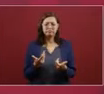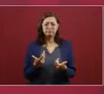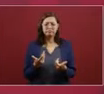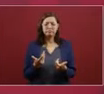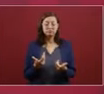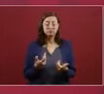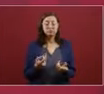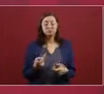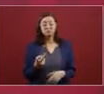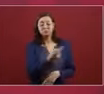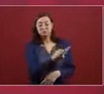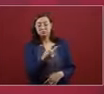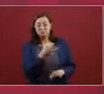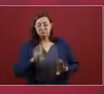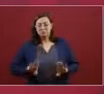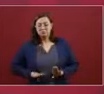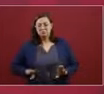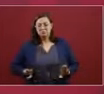crítico,